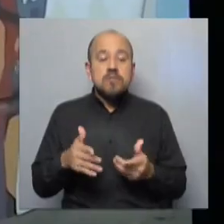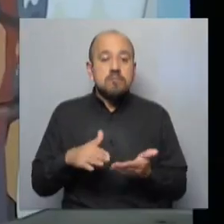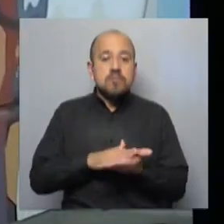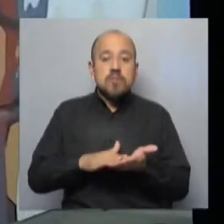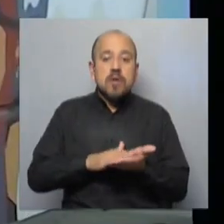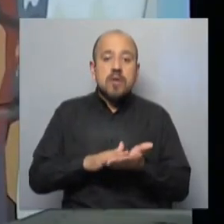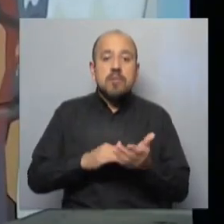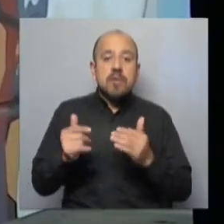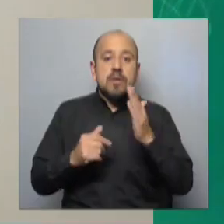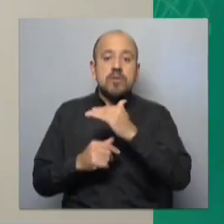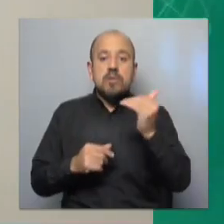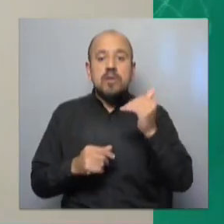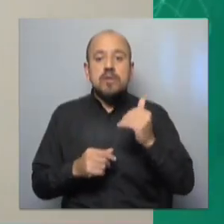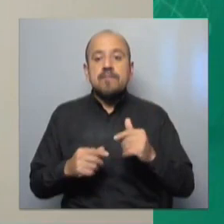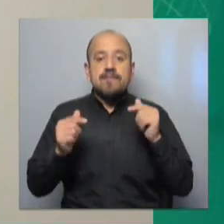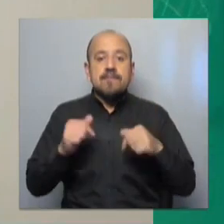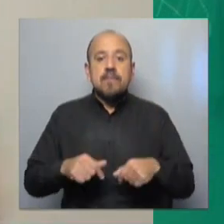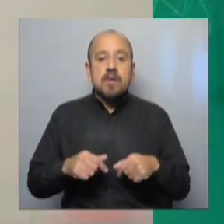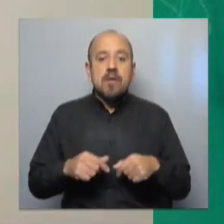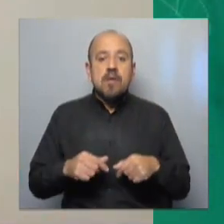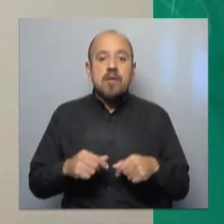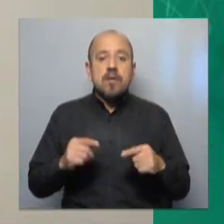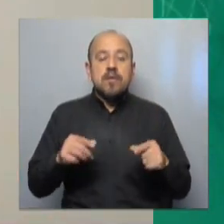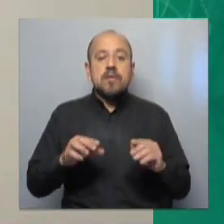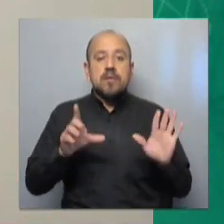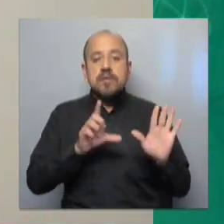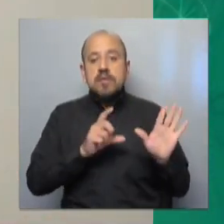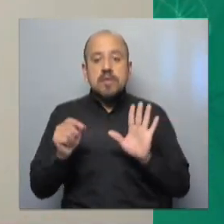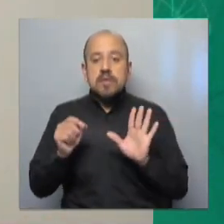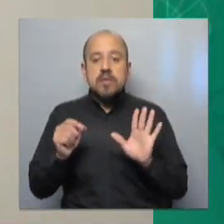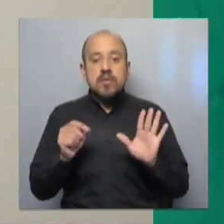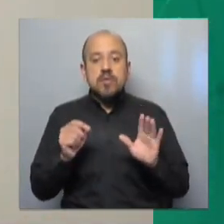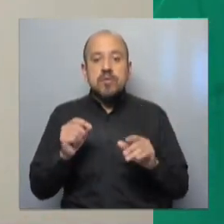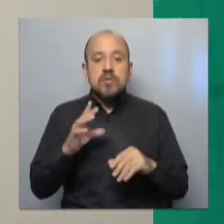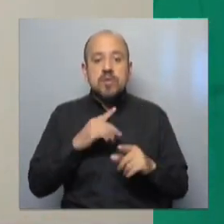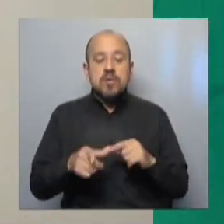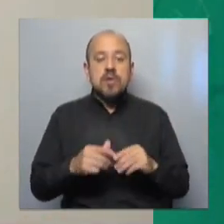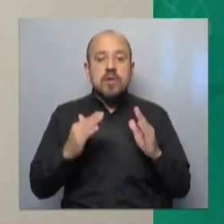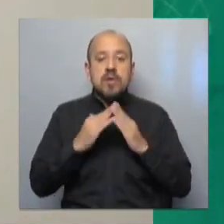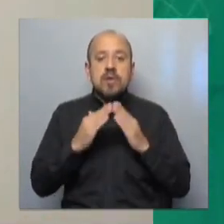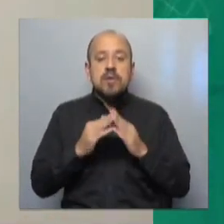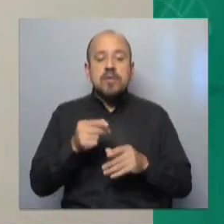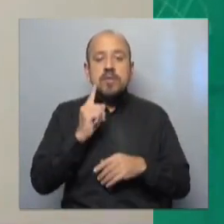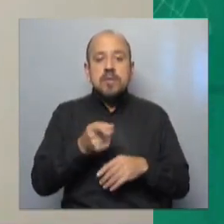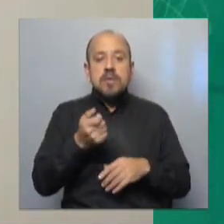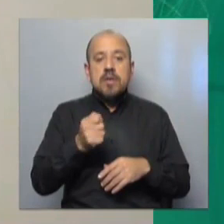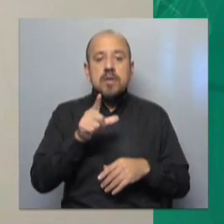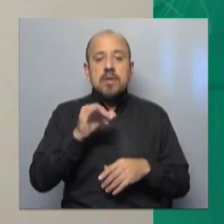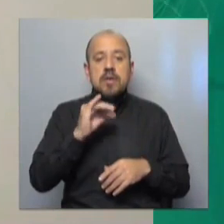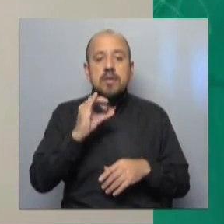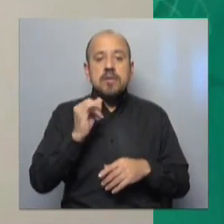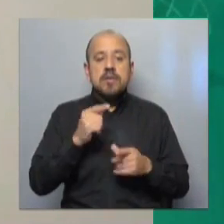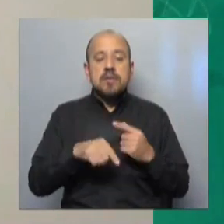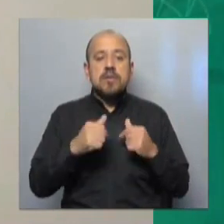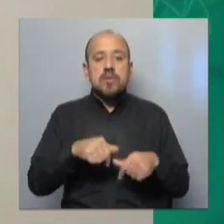empresas para ser contratadas hoy de esa bolsa de 700 que tenían que tenían casa de galicia hoy contratados